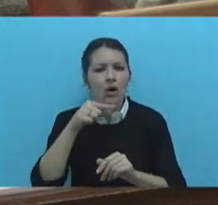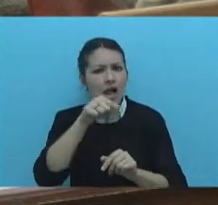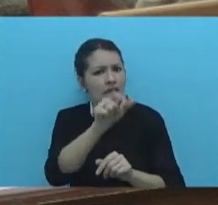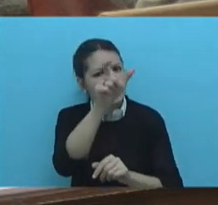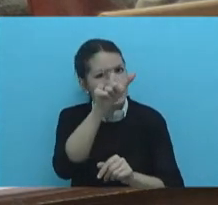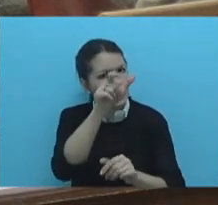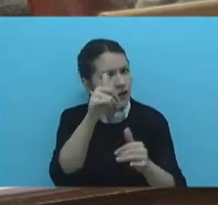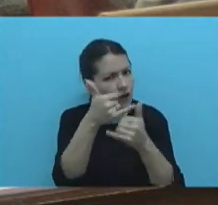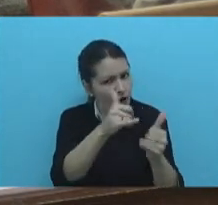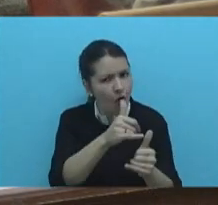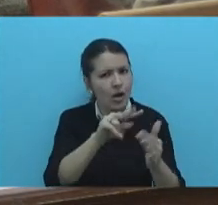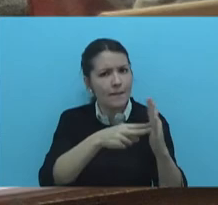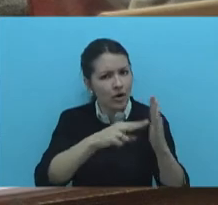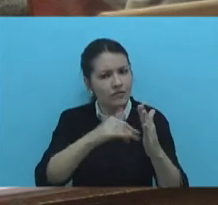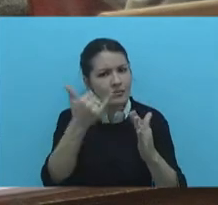tienen problemas.